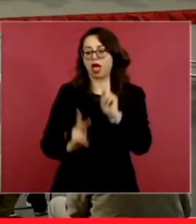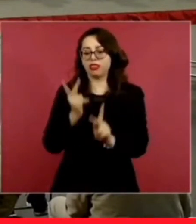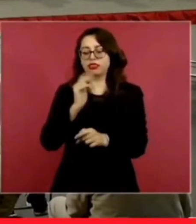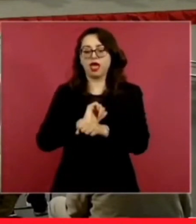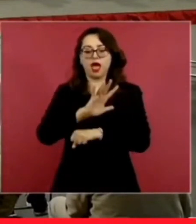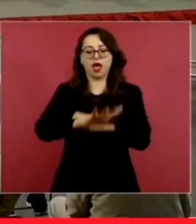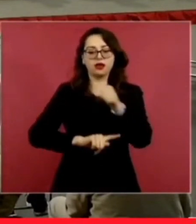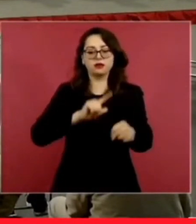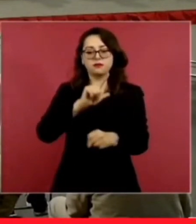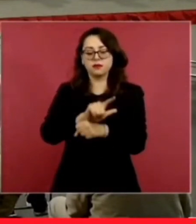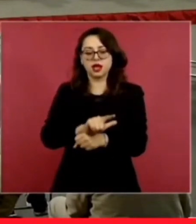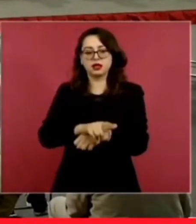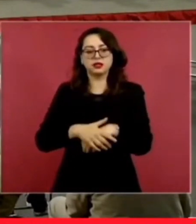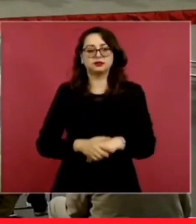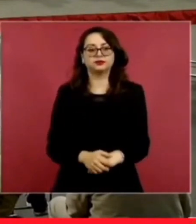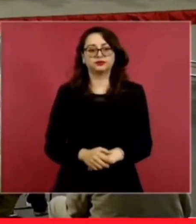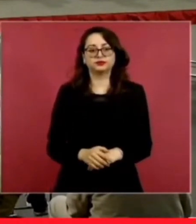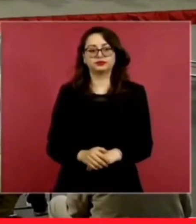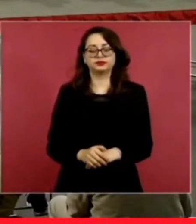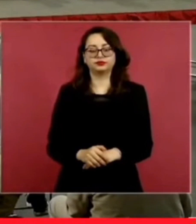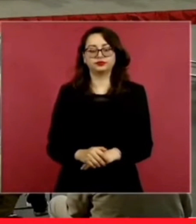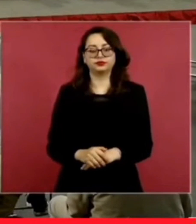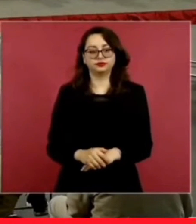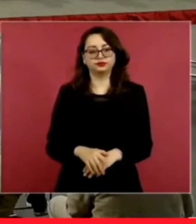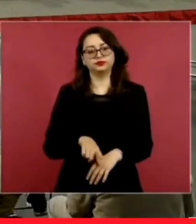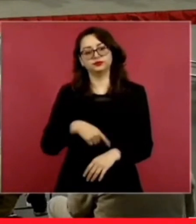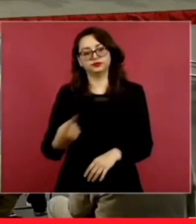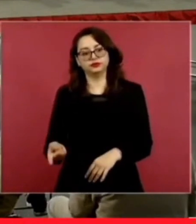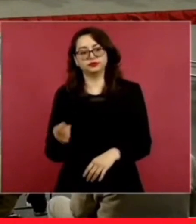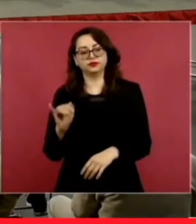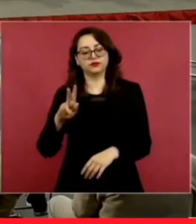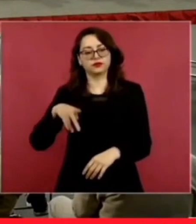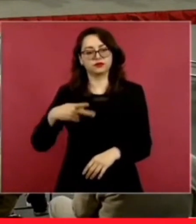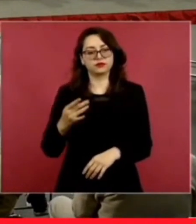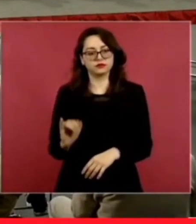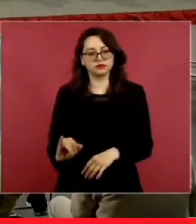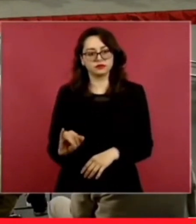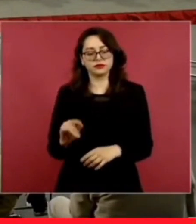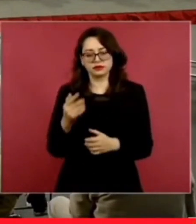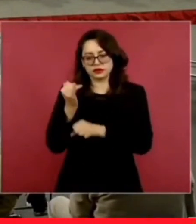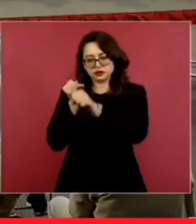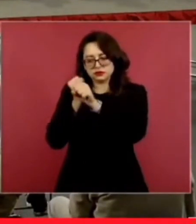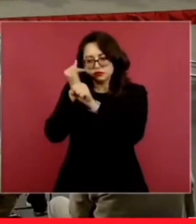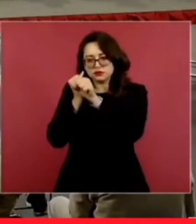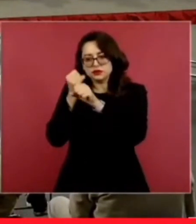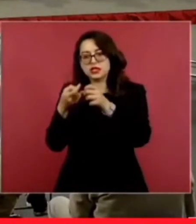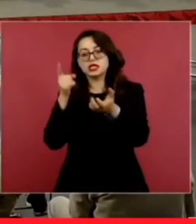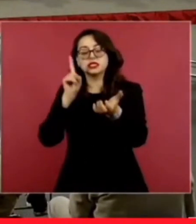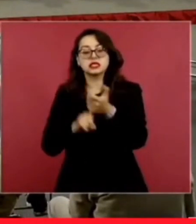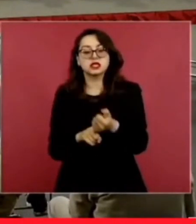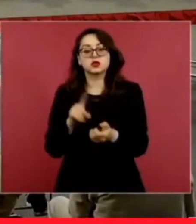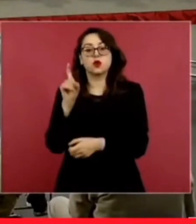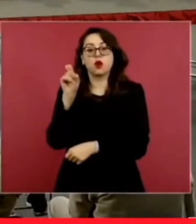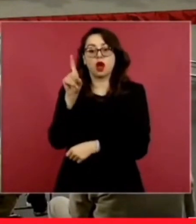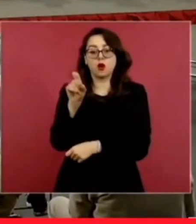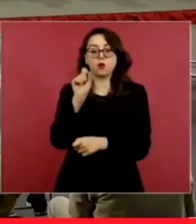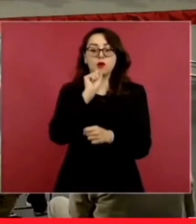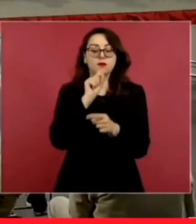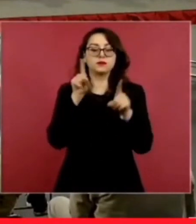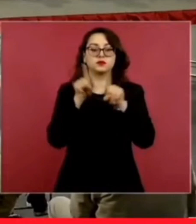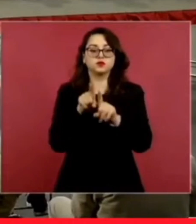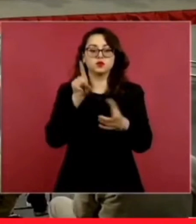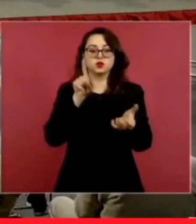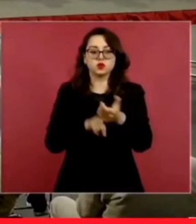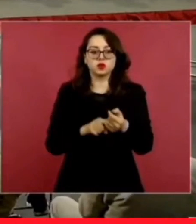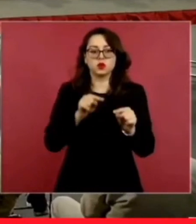del INTA, Instituto Mexicano de Tecnologías del Agua, hace los estudios del agua y también de los sedimentos.